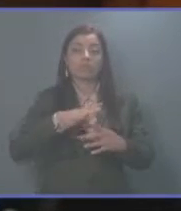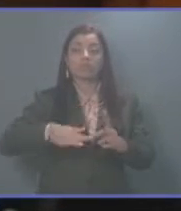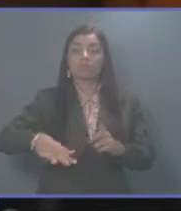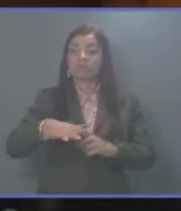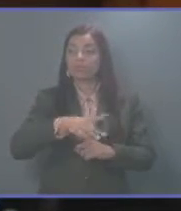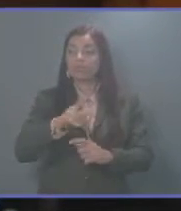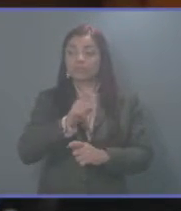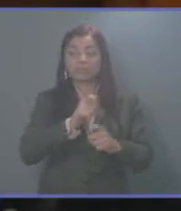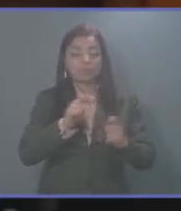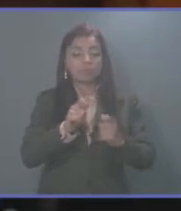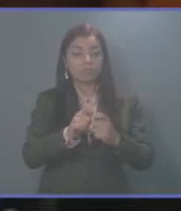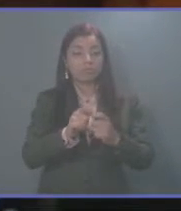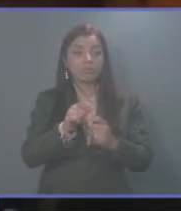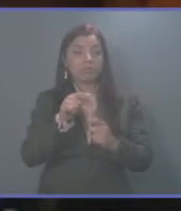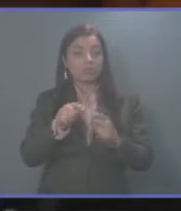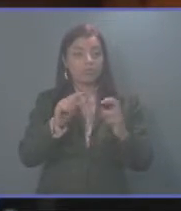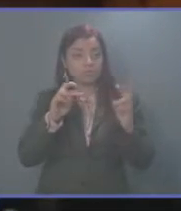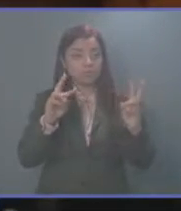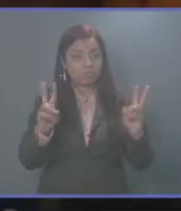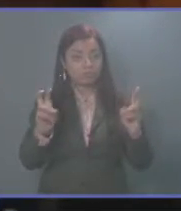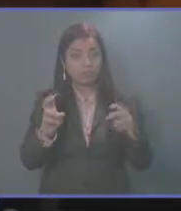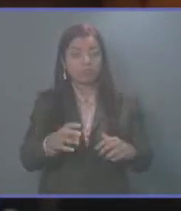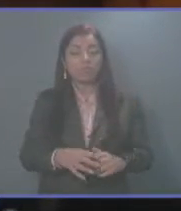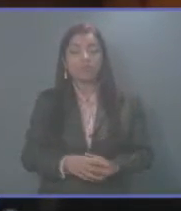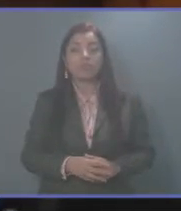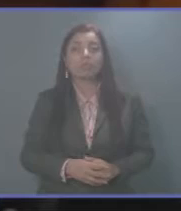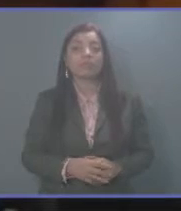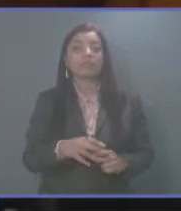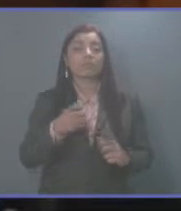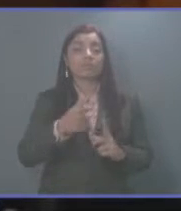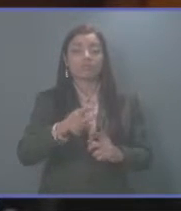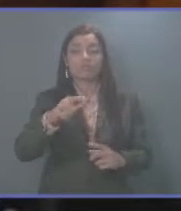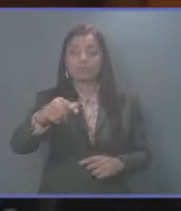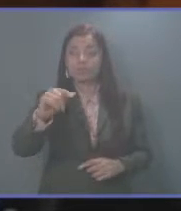especialmente destinado para ello. G.